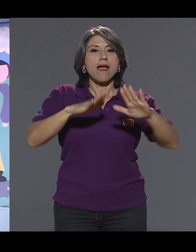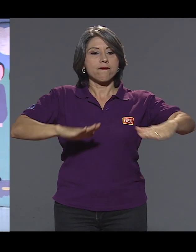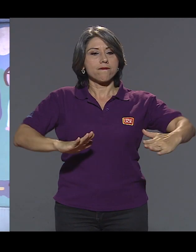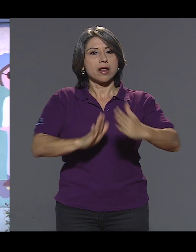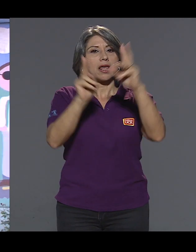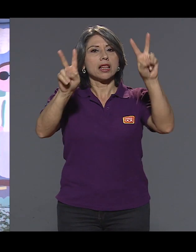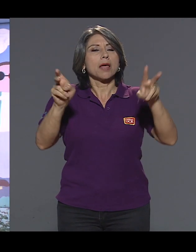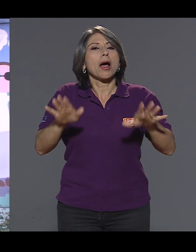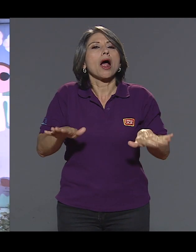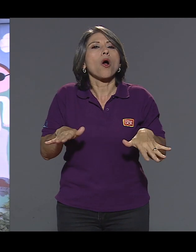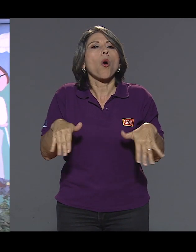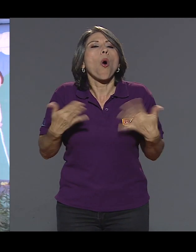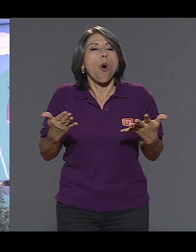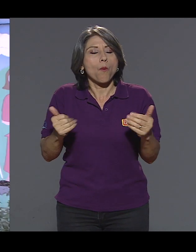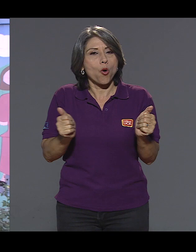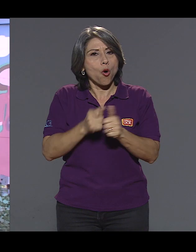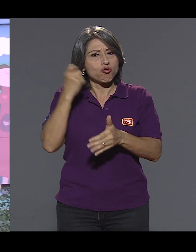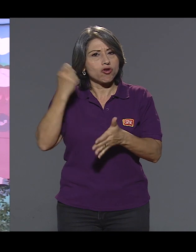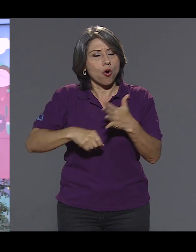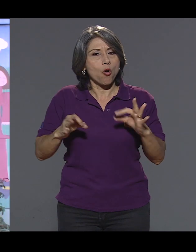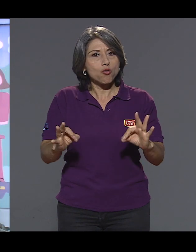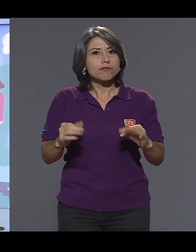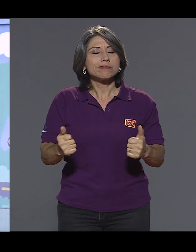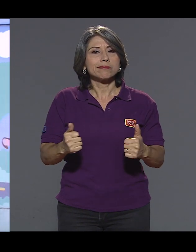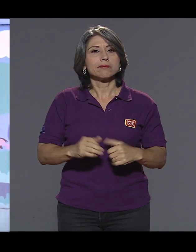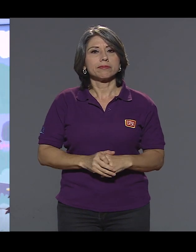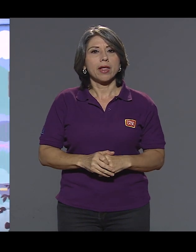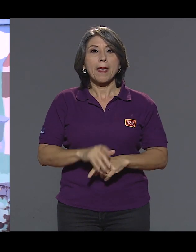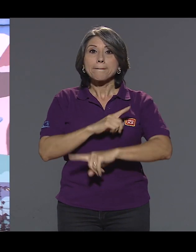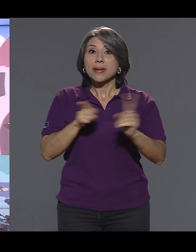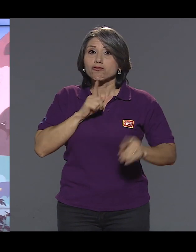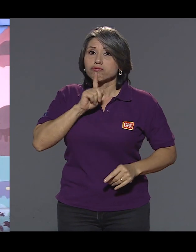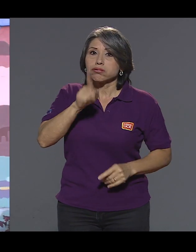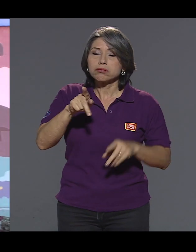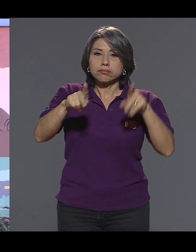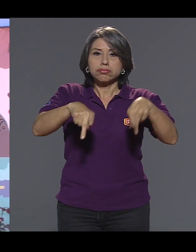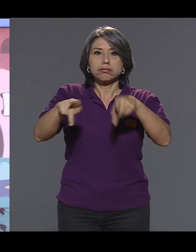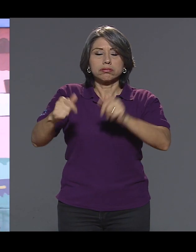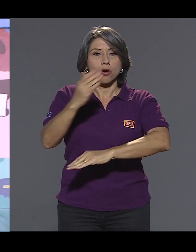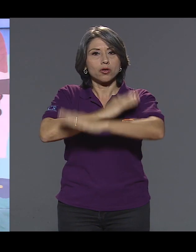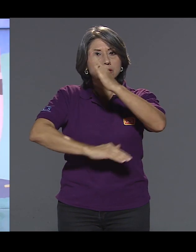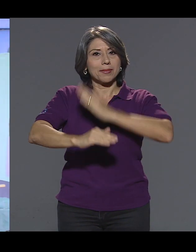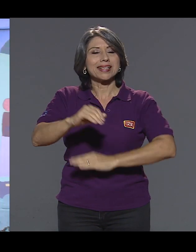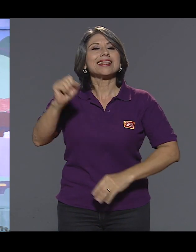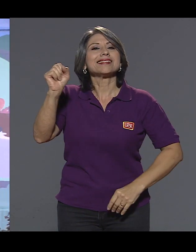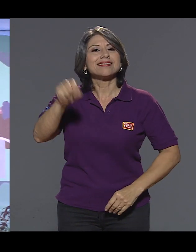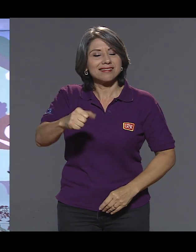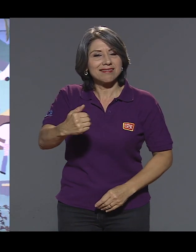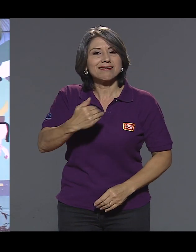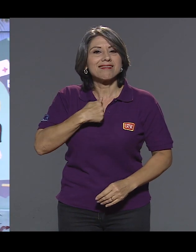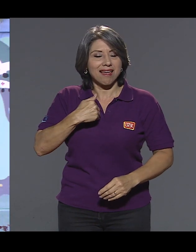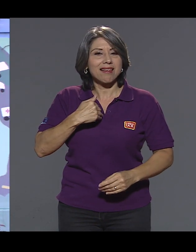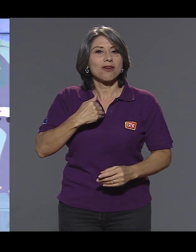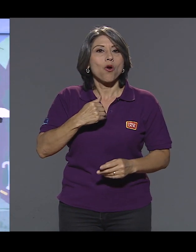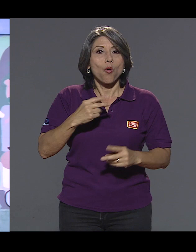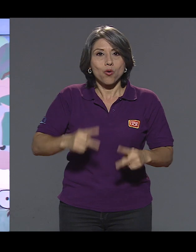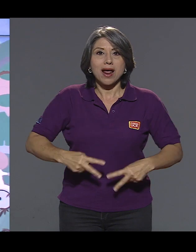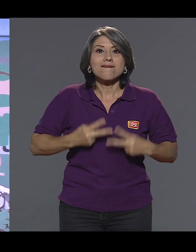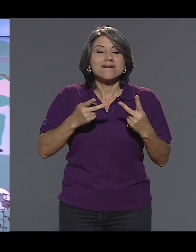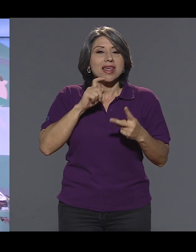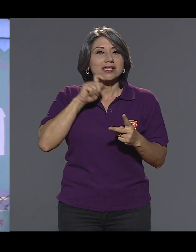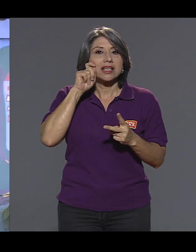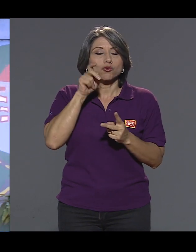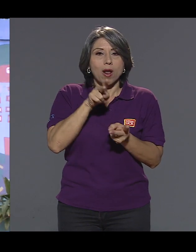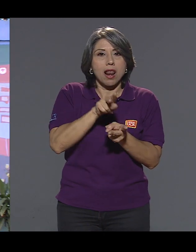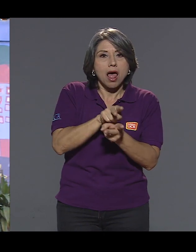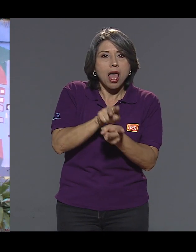tema con rigor. Pero lo cierto es que las personas con discapacidad sí tienen una vida sexual activa. En